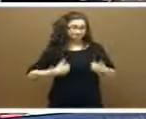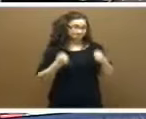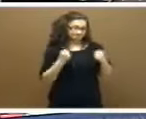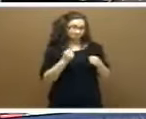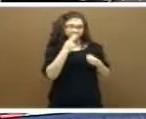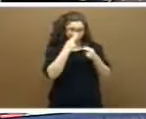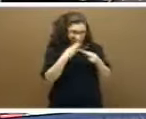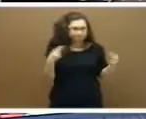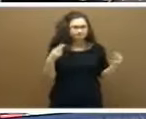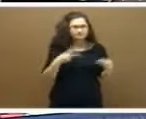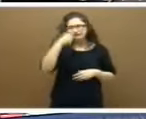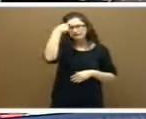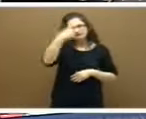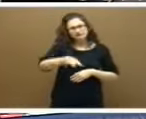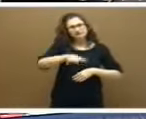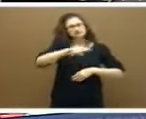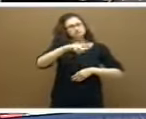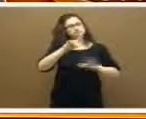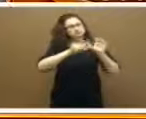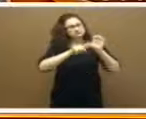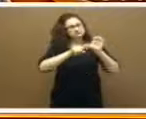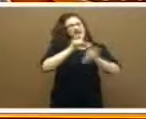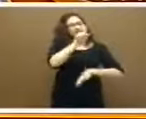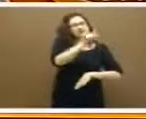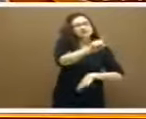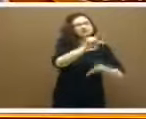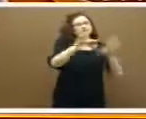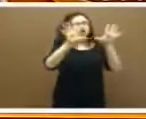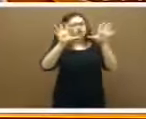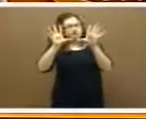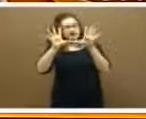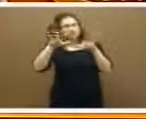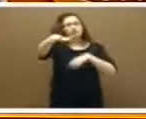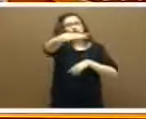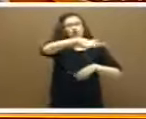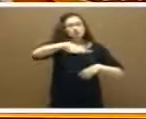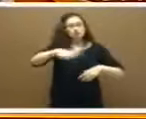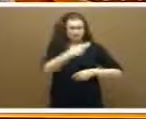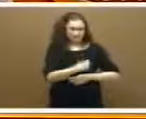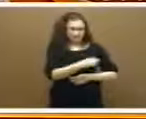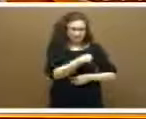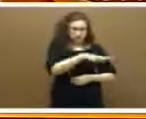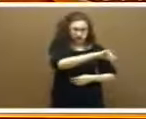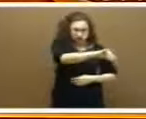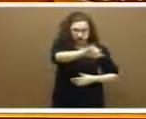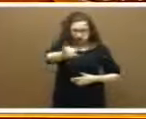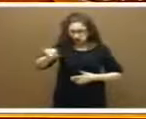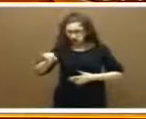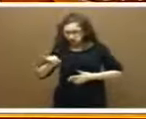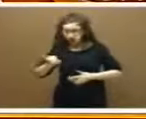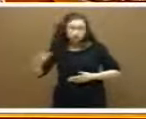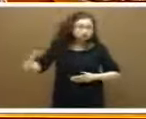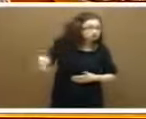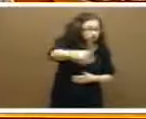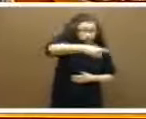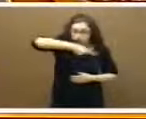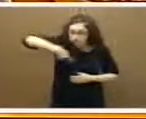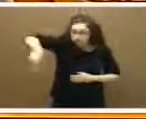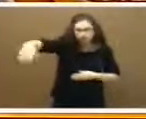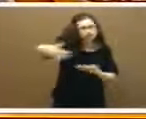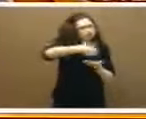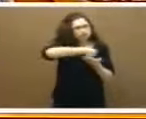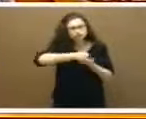Extremadura existen 110 zonas de salud y todas y cada una de ellas tienen ya constituidos, lo ha dicho la portavoz socialista,